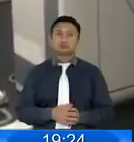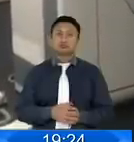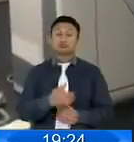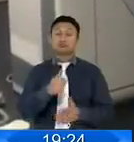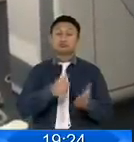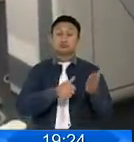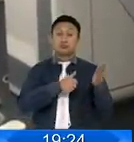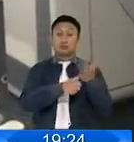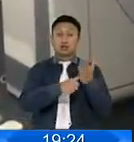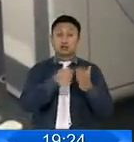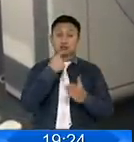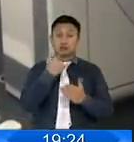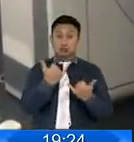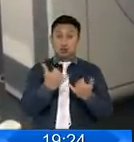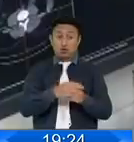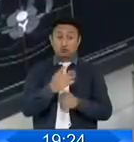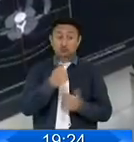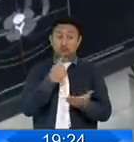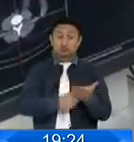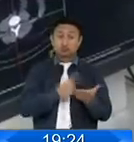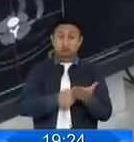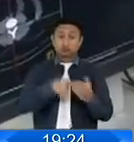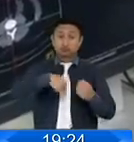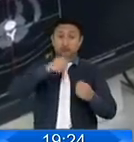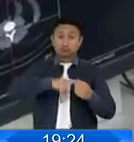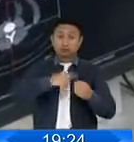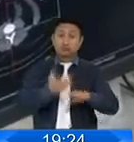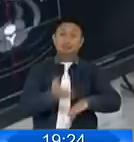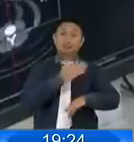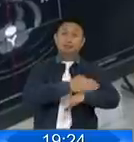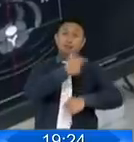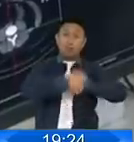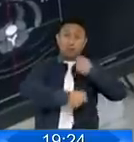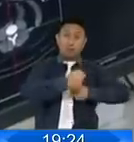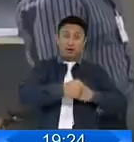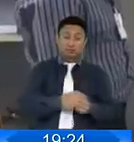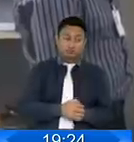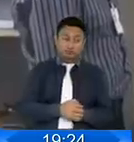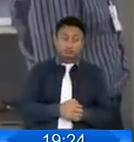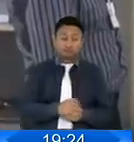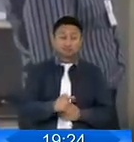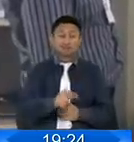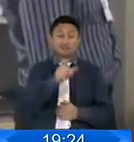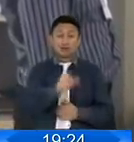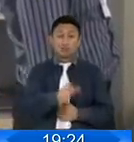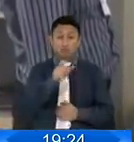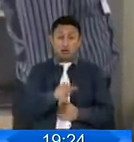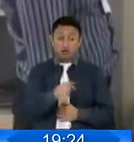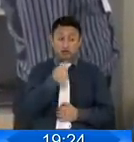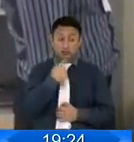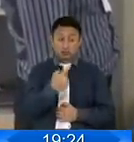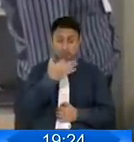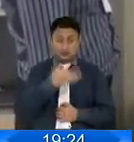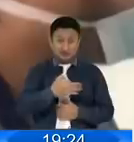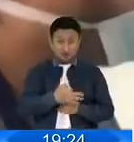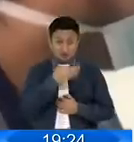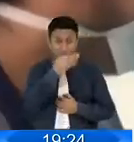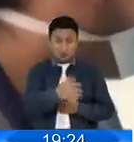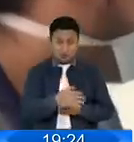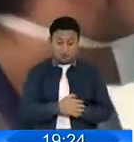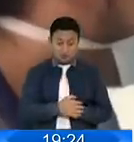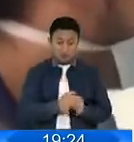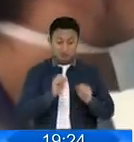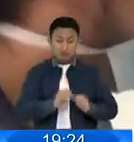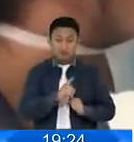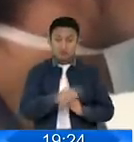hecho un estudio de vigilancia en Quito el pasado mes de mayo y que muchos de los pacientes confirmados con coronavirus han desarrollado